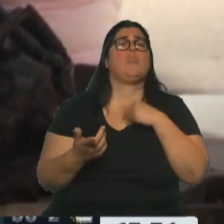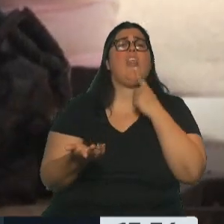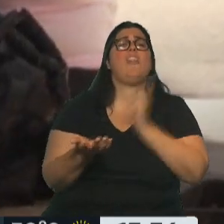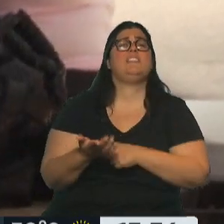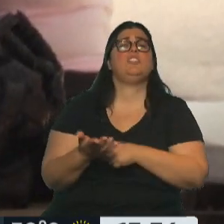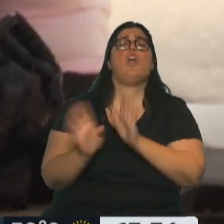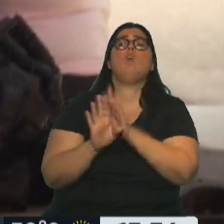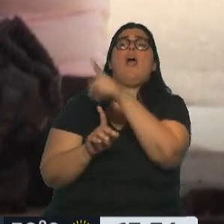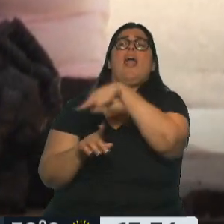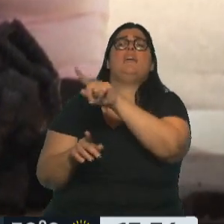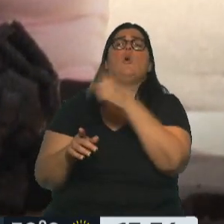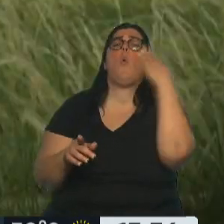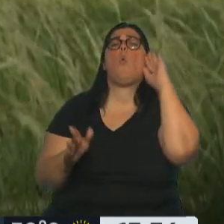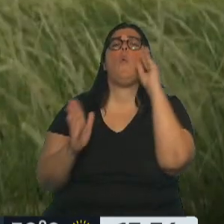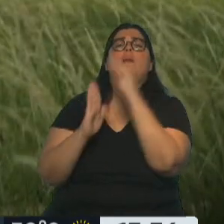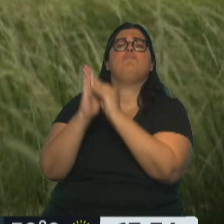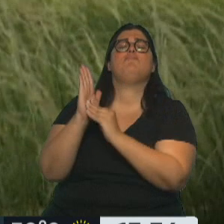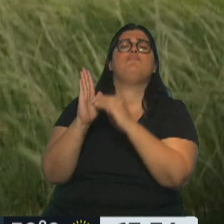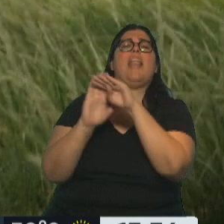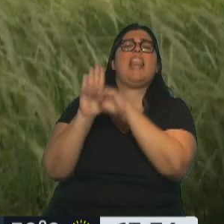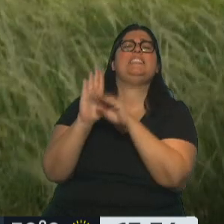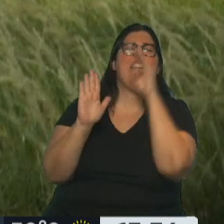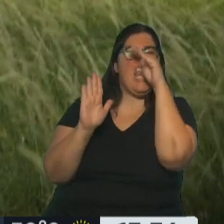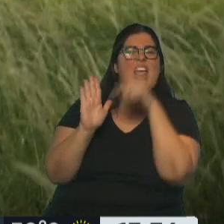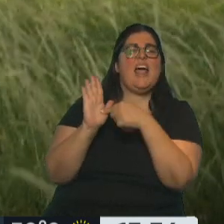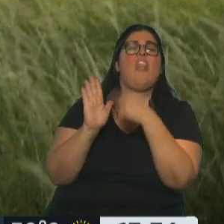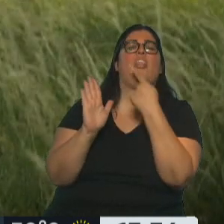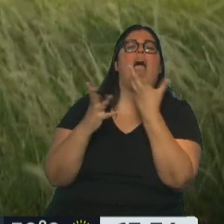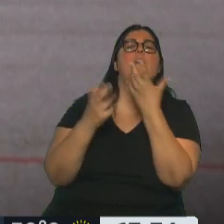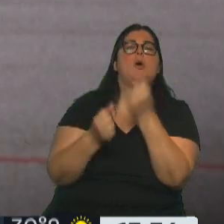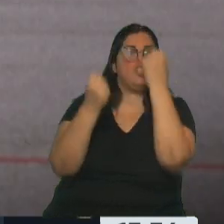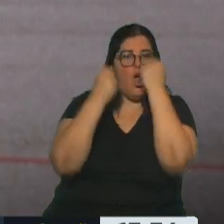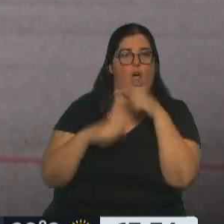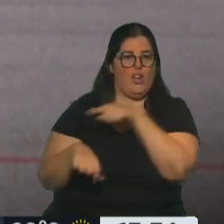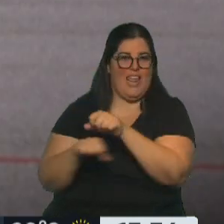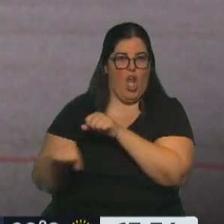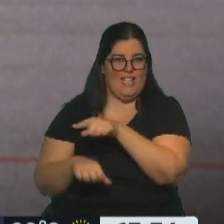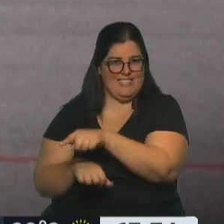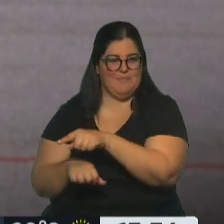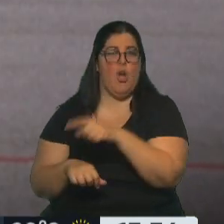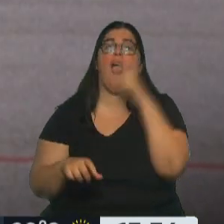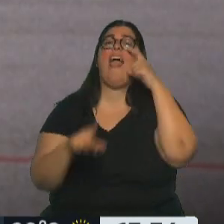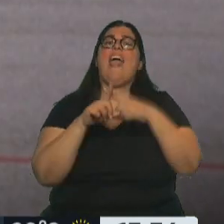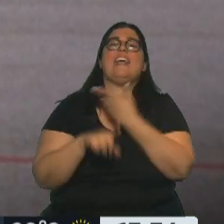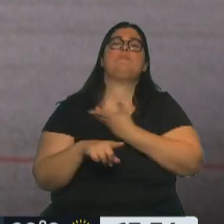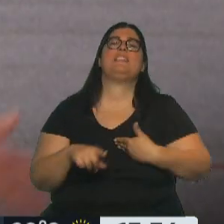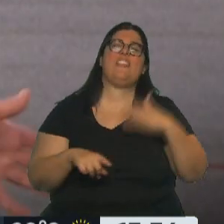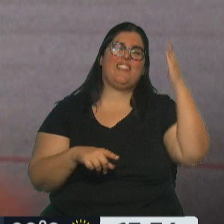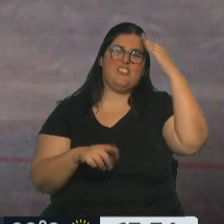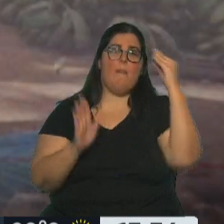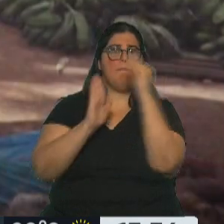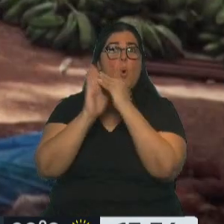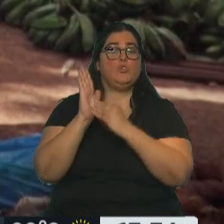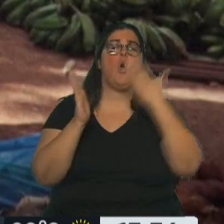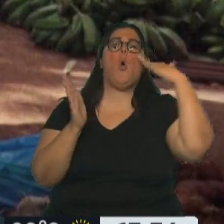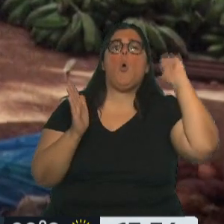eliminarla de la lista negra de países que apoyan el terrorismo, lugar donde fue ubicada por el expresidente Donald Trump junto a Irán, Corea del Norte y